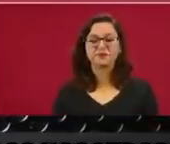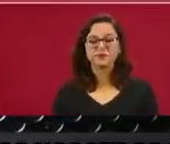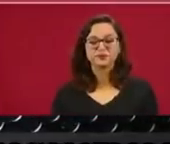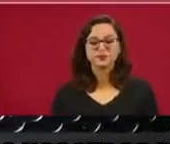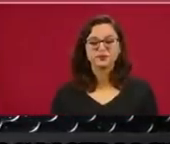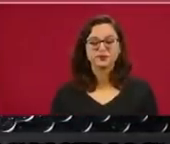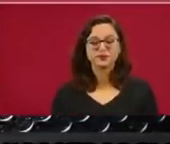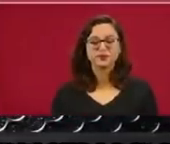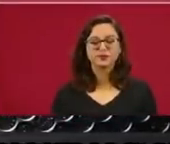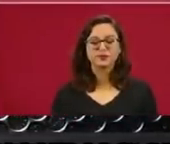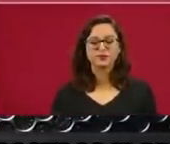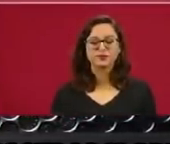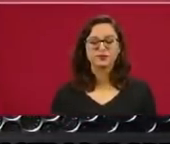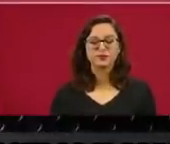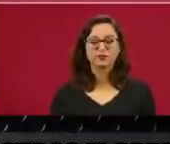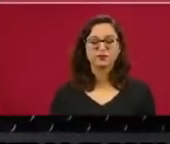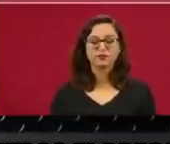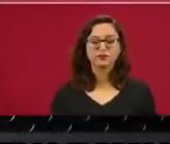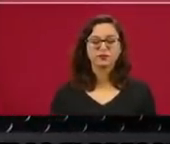y